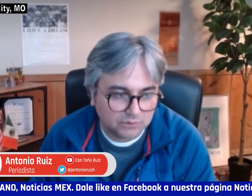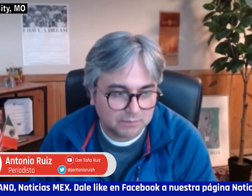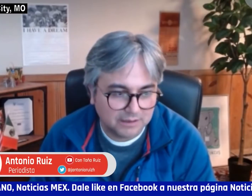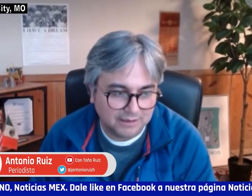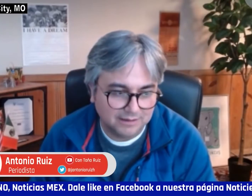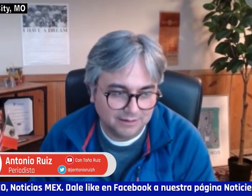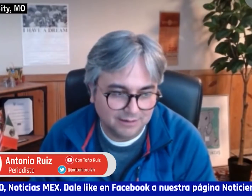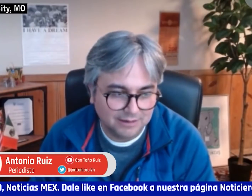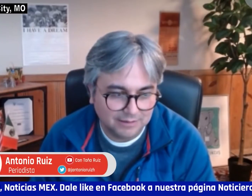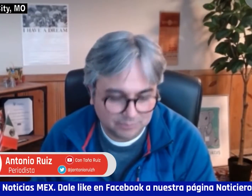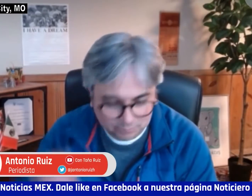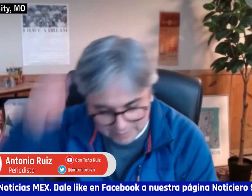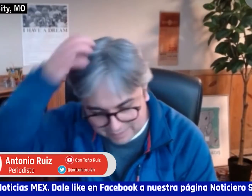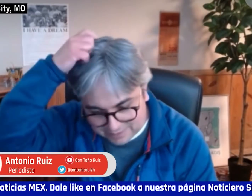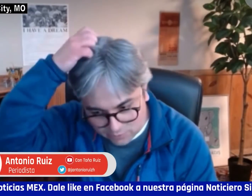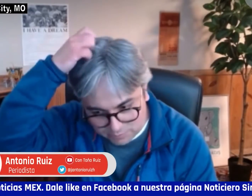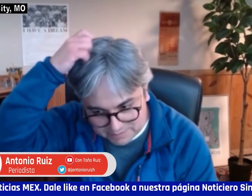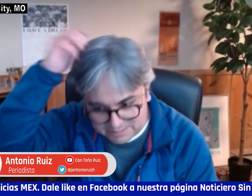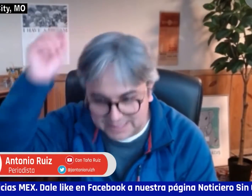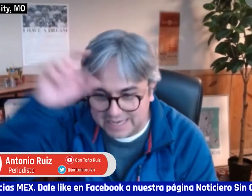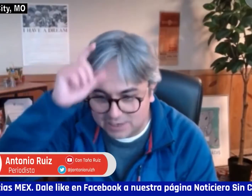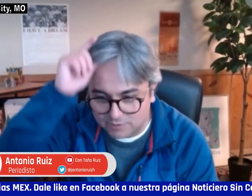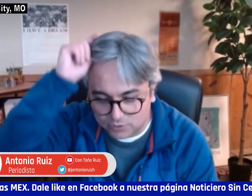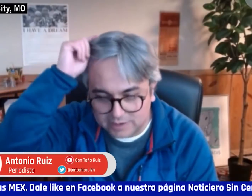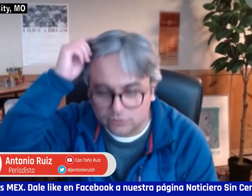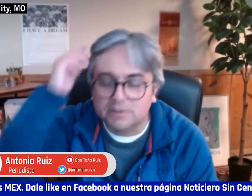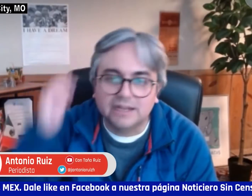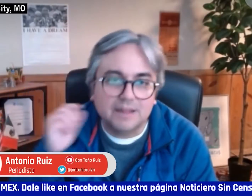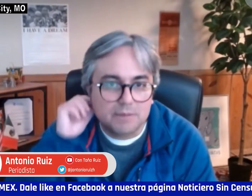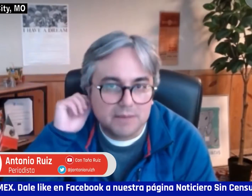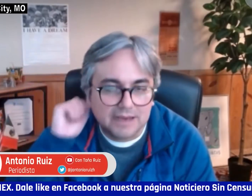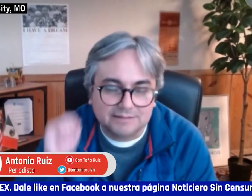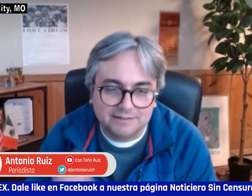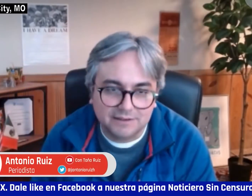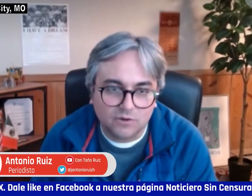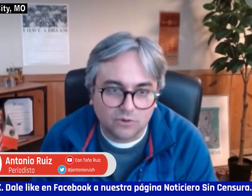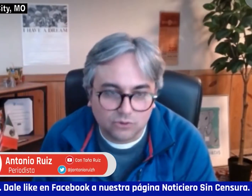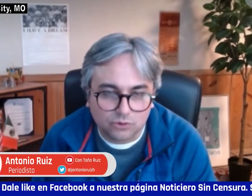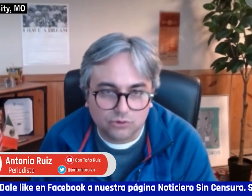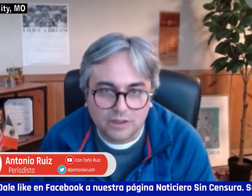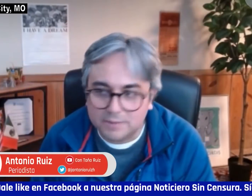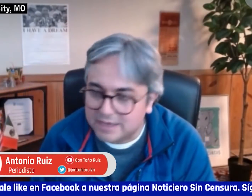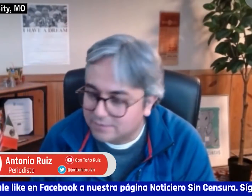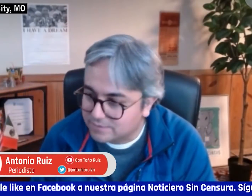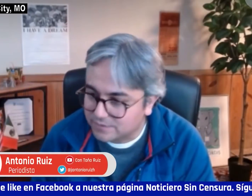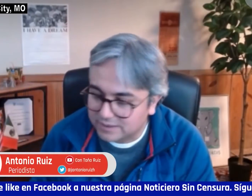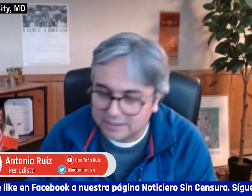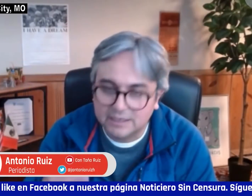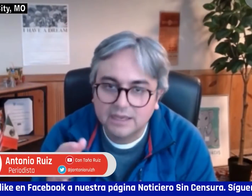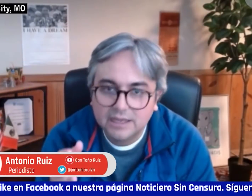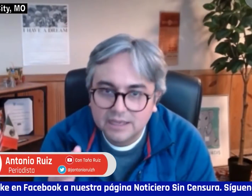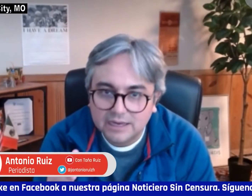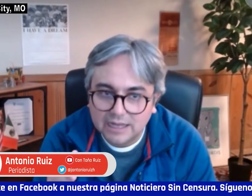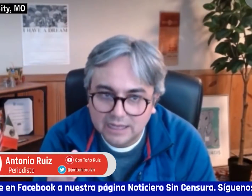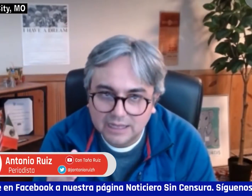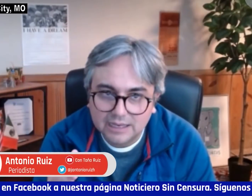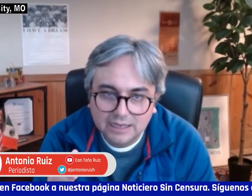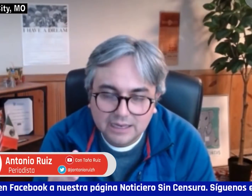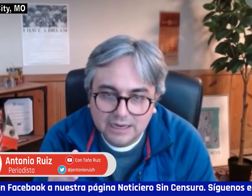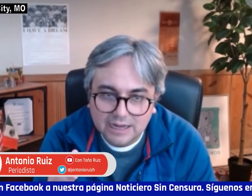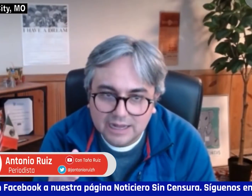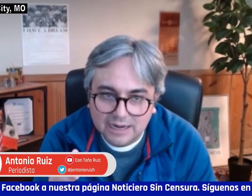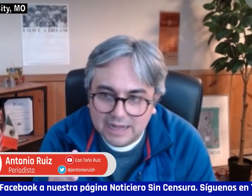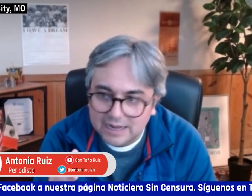pero pues yo también les planteo mi idea en cuanto a esto, mi querida Meme, ya que estás aquí con nosotros todavía. Eh,